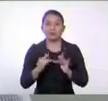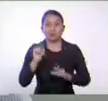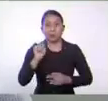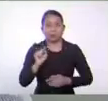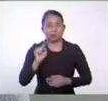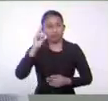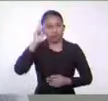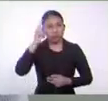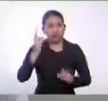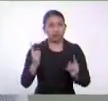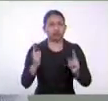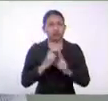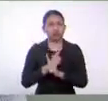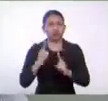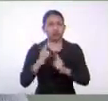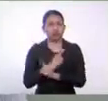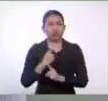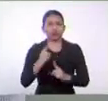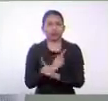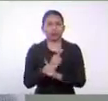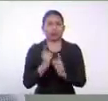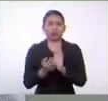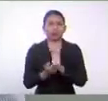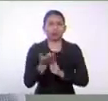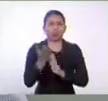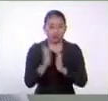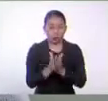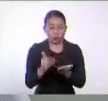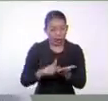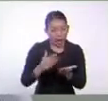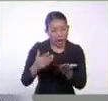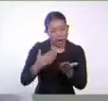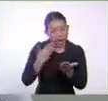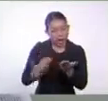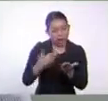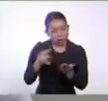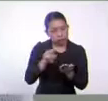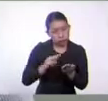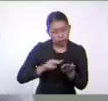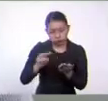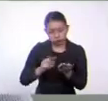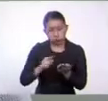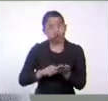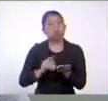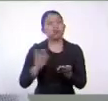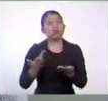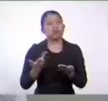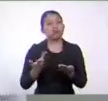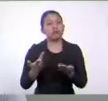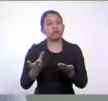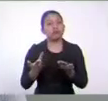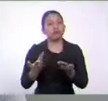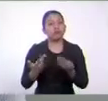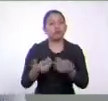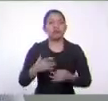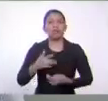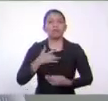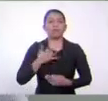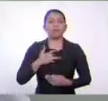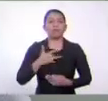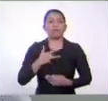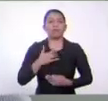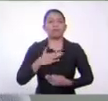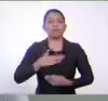va cambiando a medida se van desarrollando las acciones. Se trata del tono, de las sensaciones